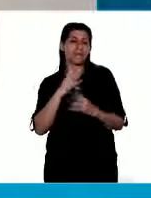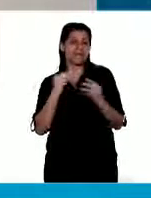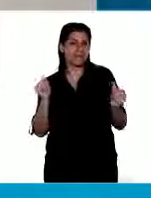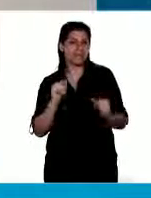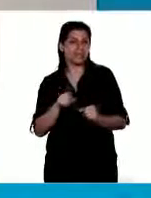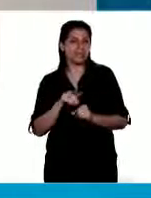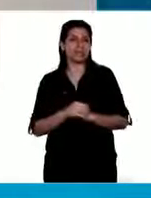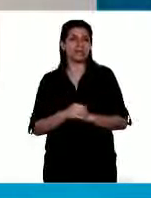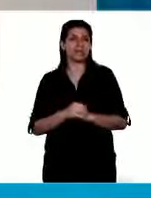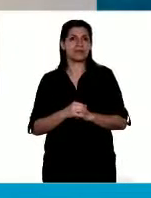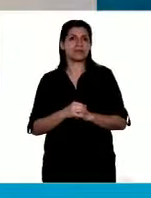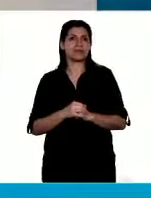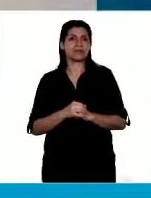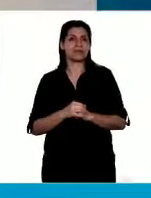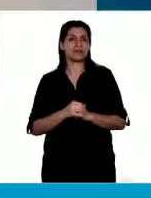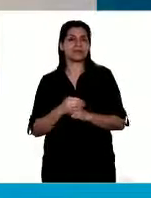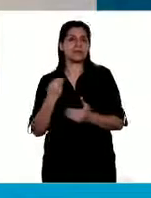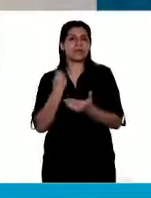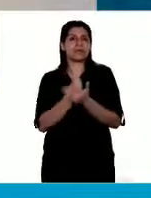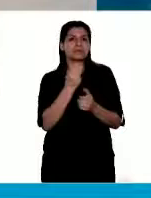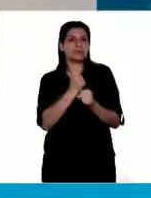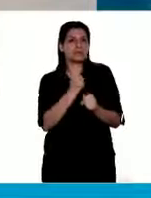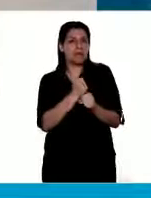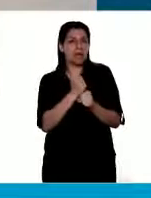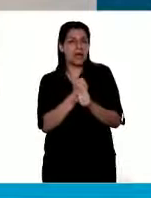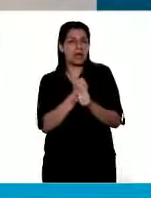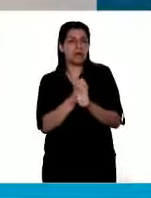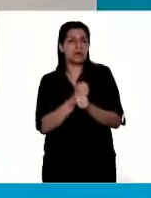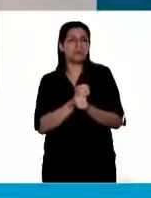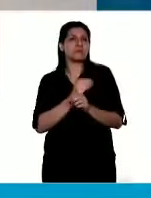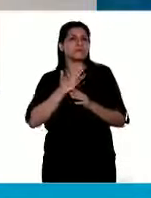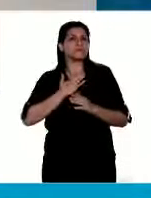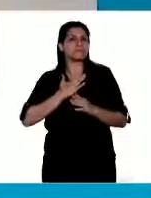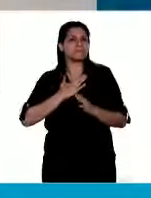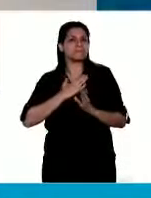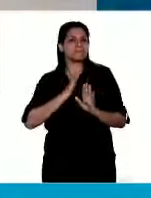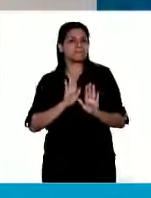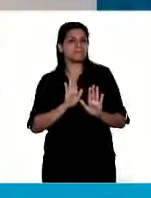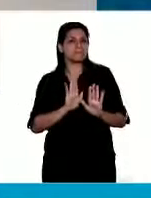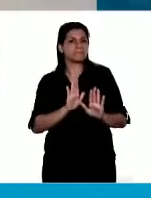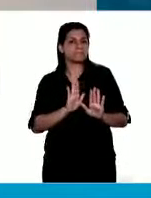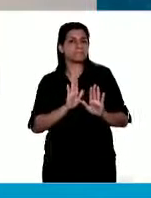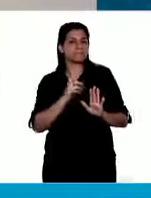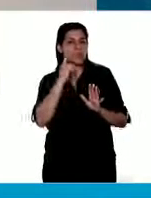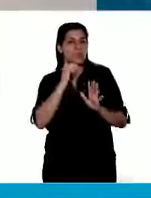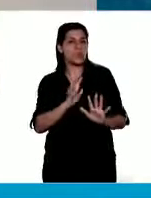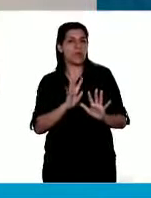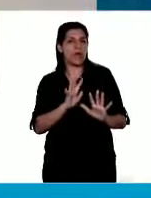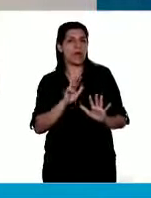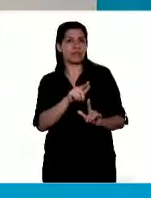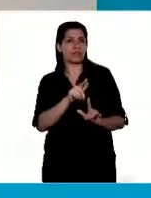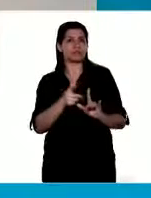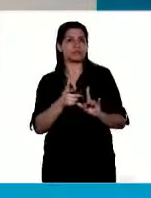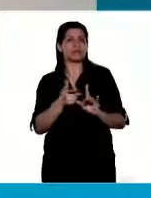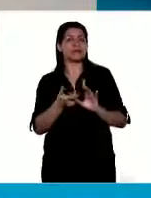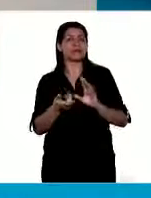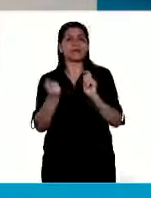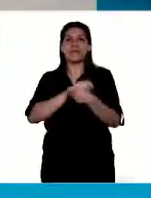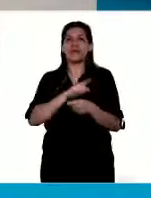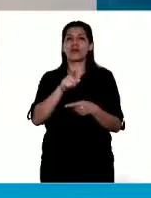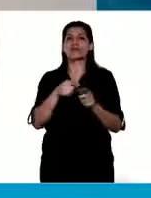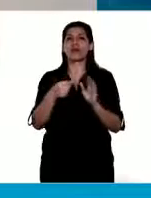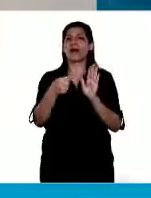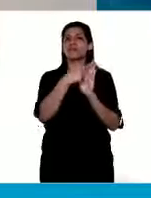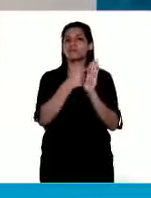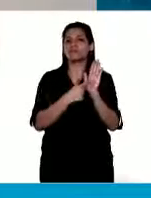en nuestra gestión fuimos muy cuidadosos y muy prudentes desde el inicio. Hablamos e impulsamos una reforma que, más allá de los 4 puntos básicos